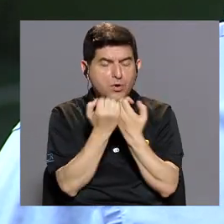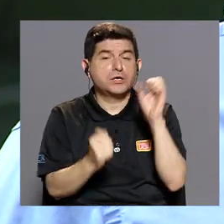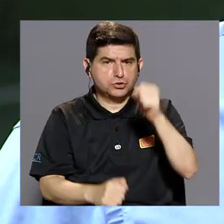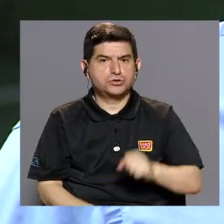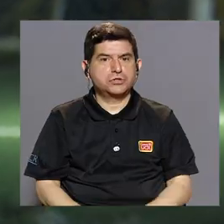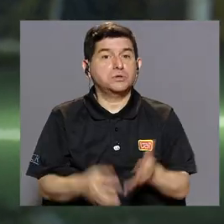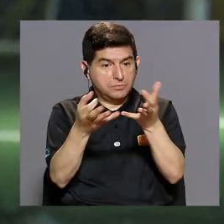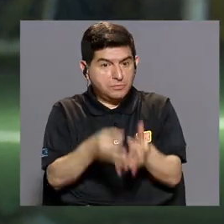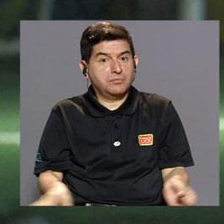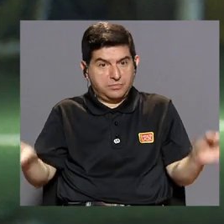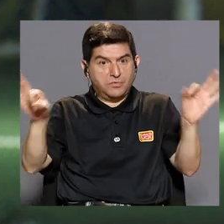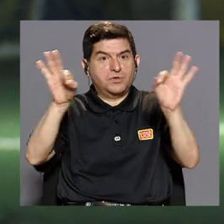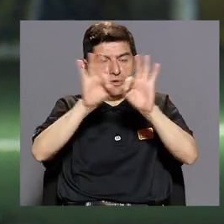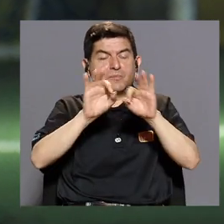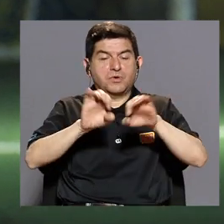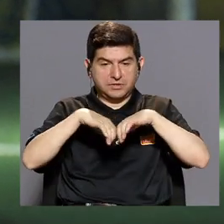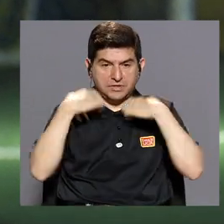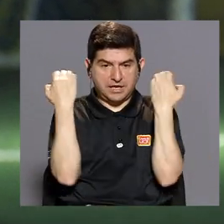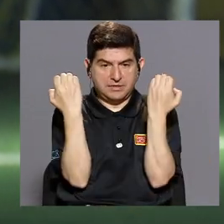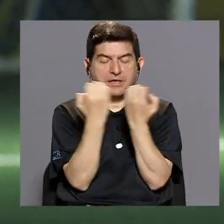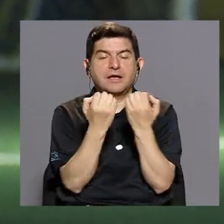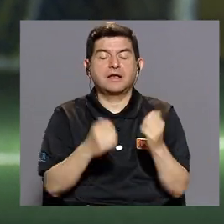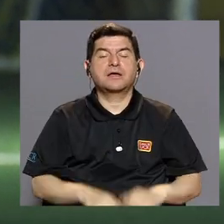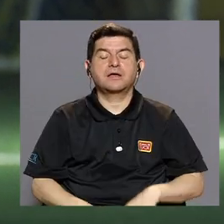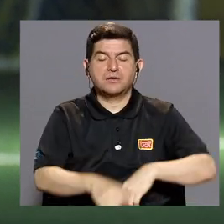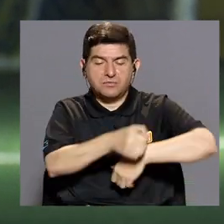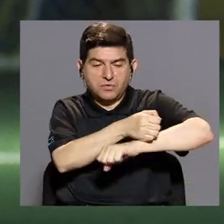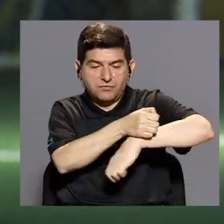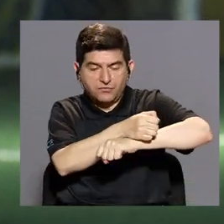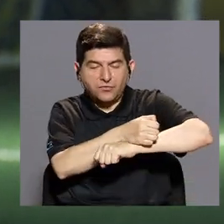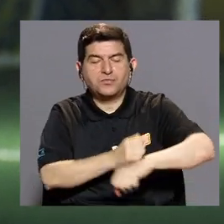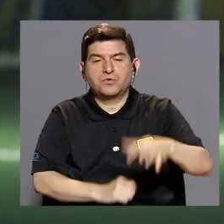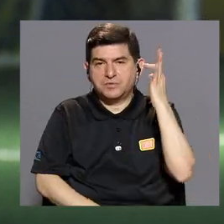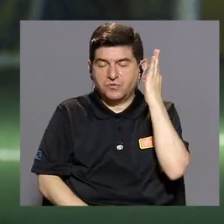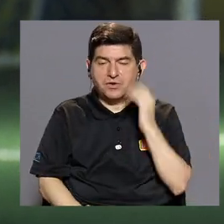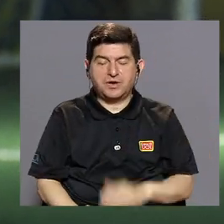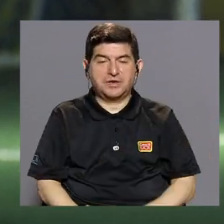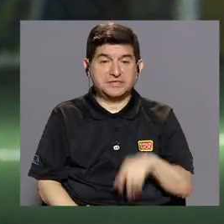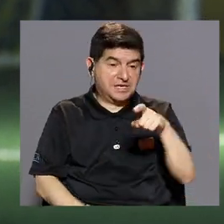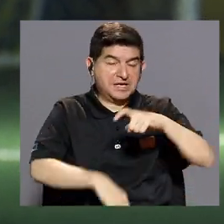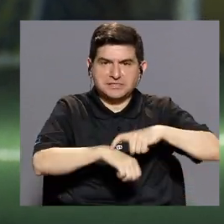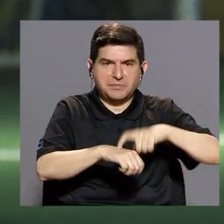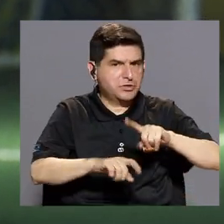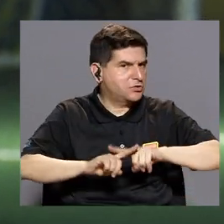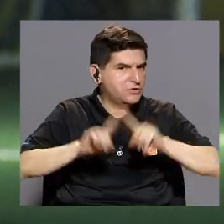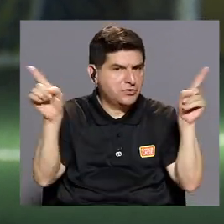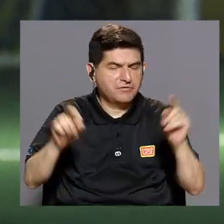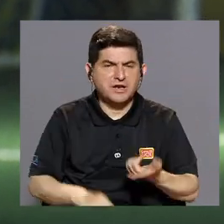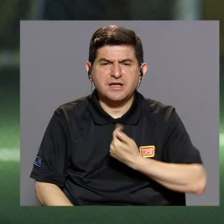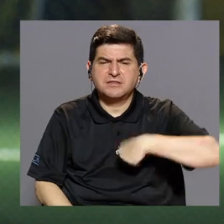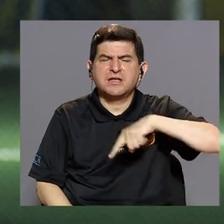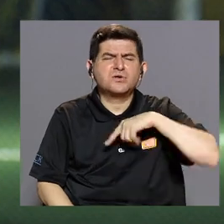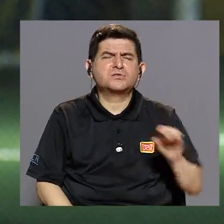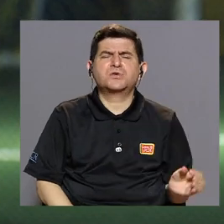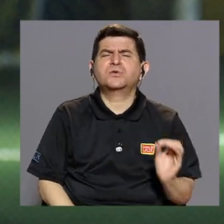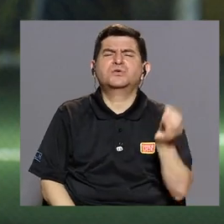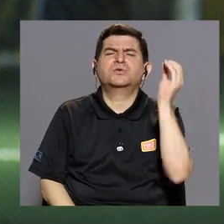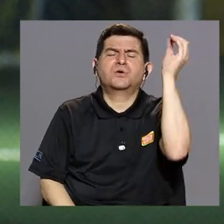siendo referente, ¿verdad? Sigue siendo referente en el fútbol femenino. Y en ese momento no era la excepción, ¿verdad? Igual éramos un equipo muy